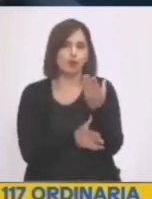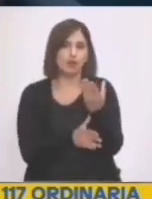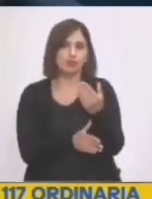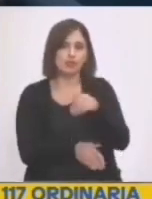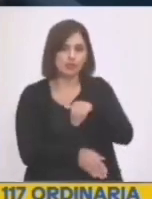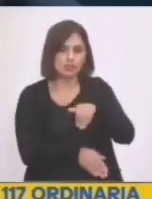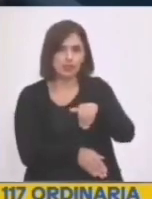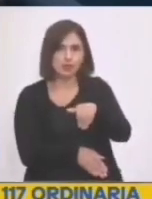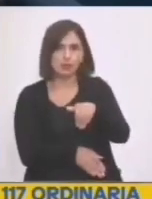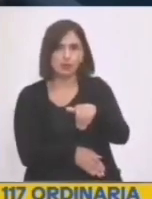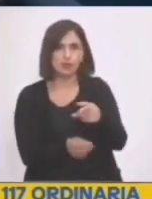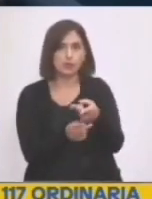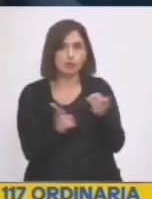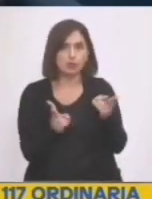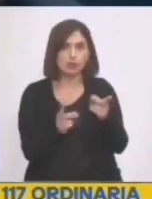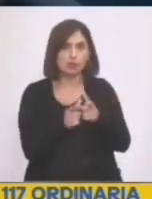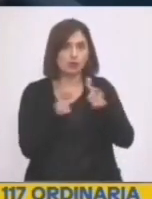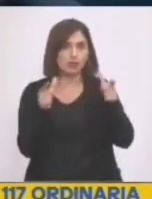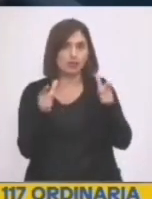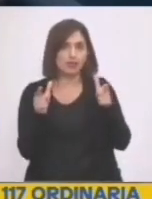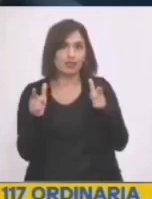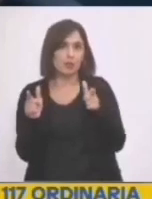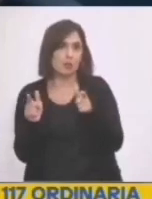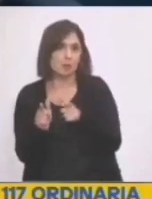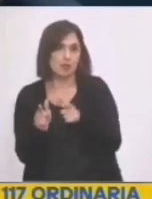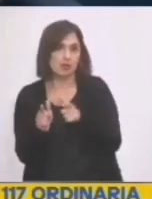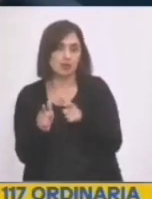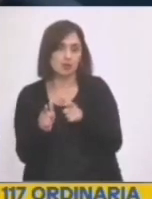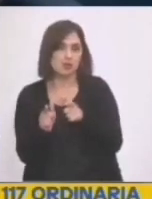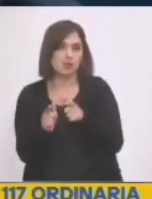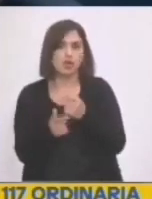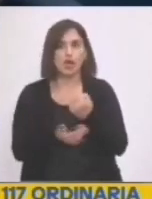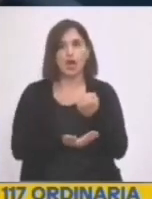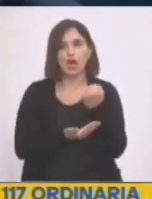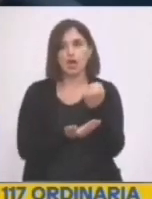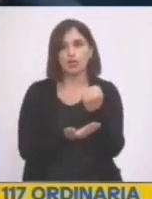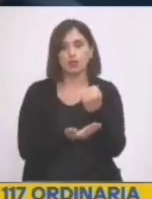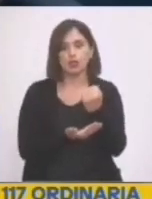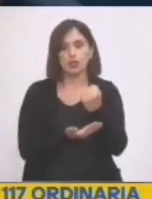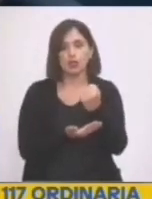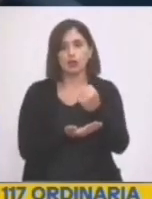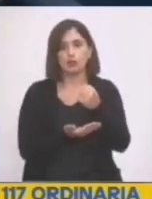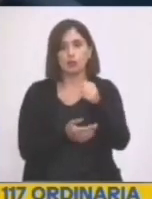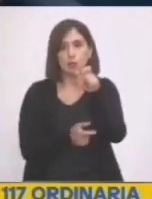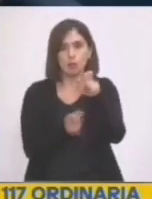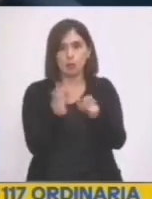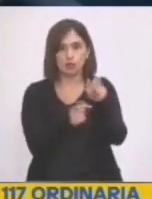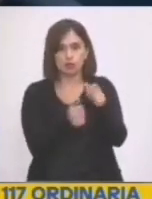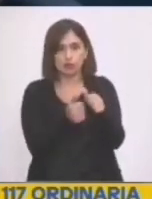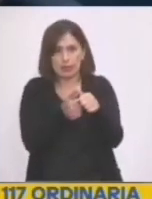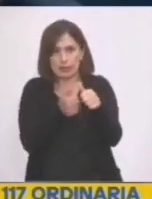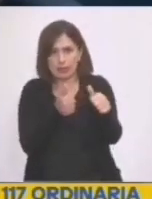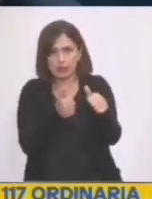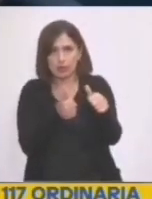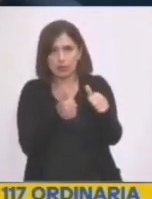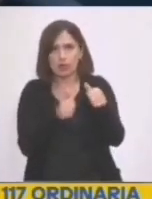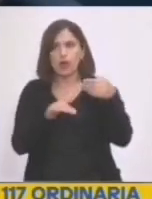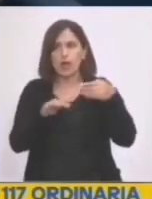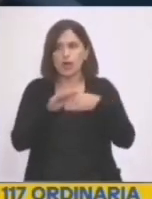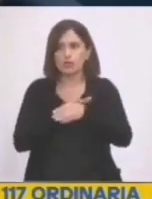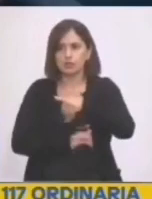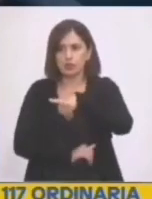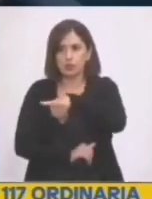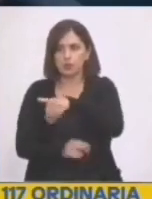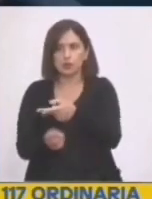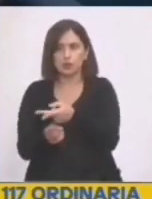transporte público mayor y menor y ayudarle a la gente de más escasos recursos y a los más aislado a tener acceso al transporte